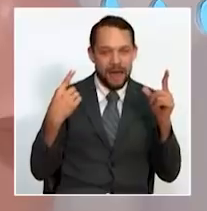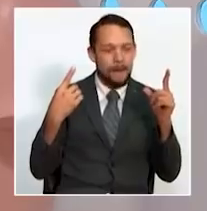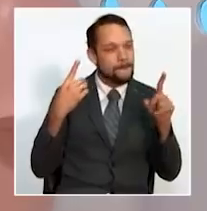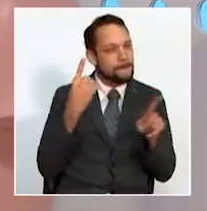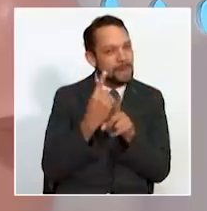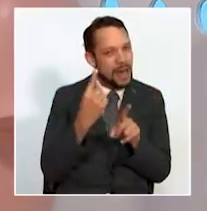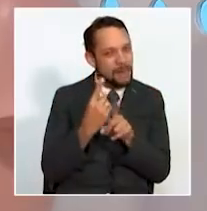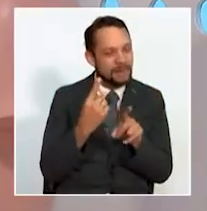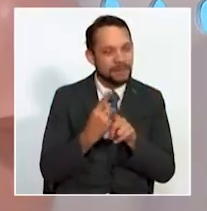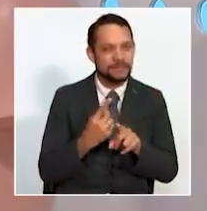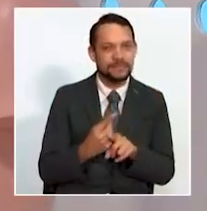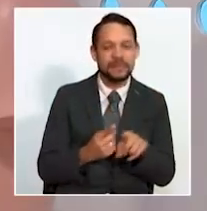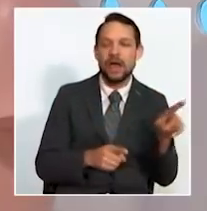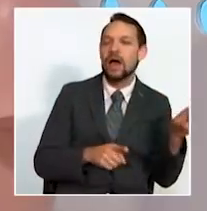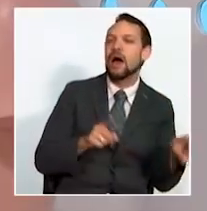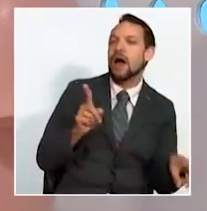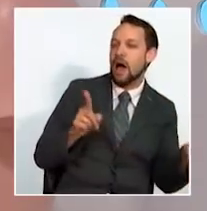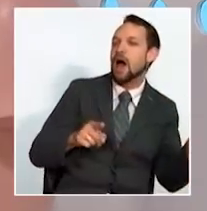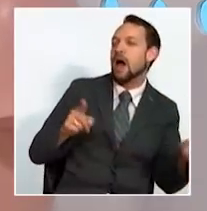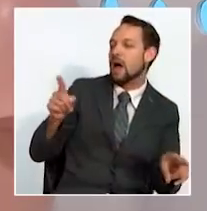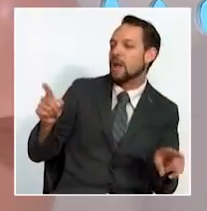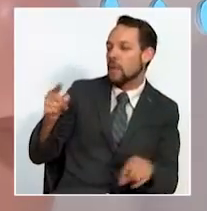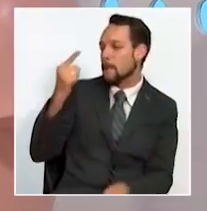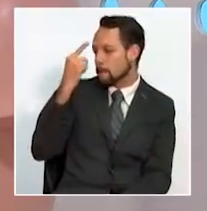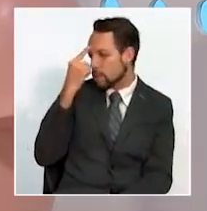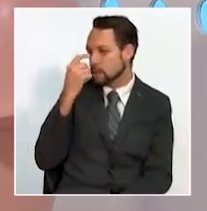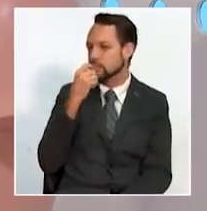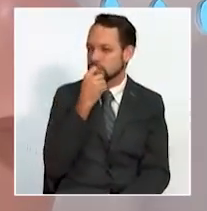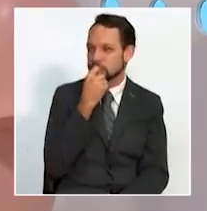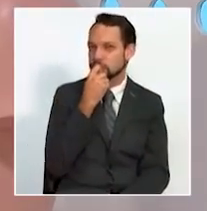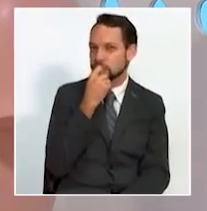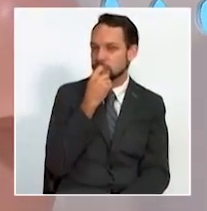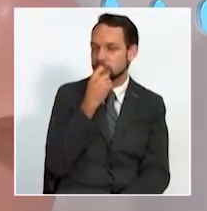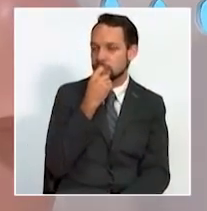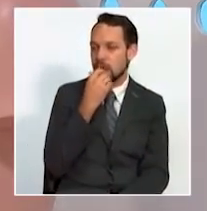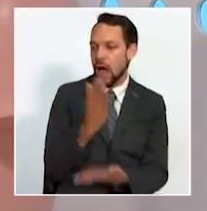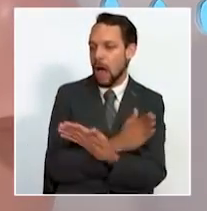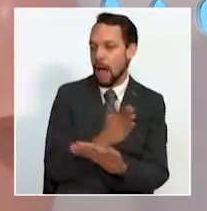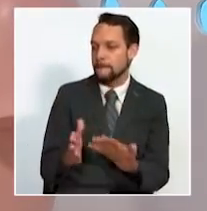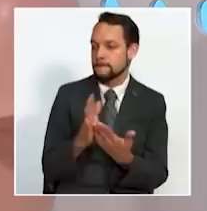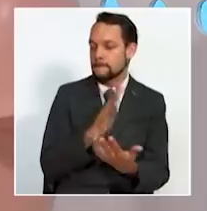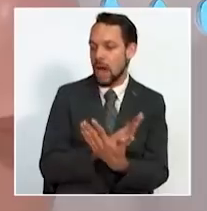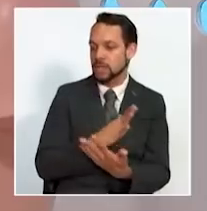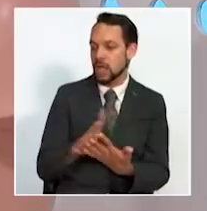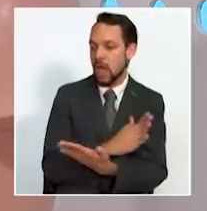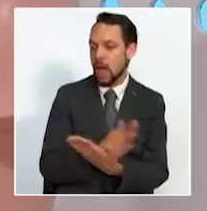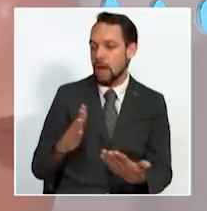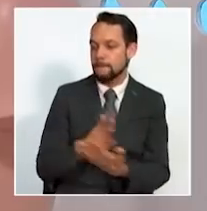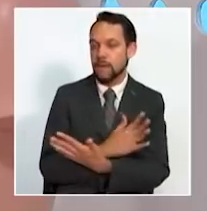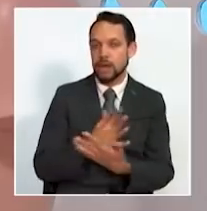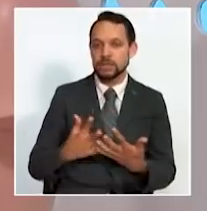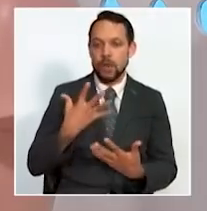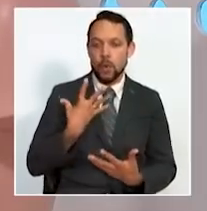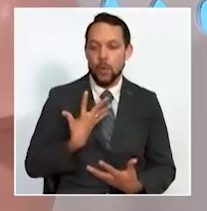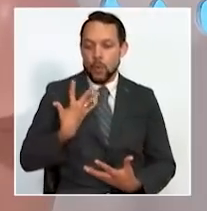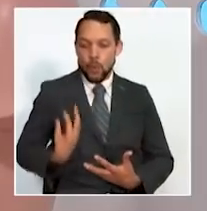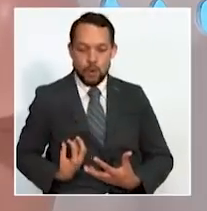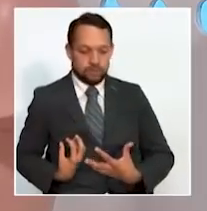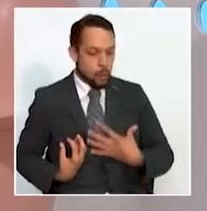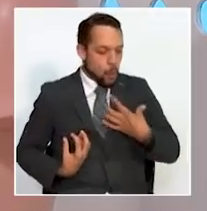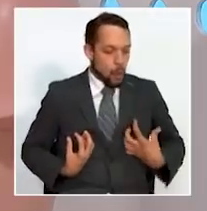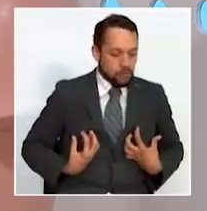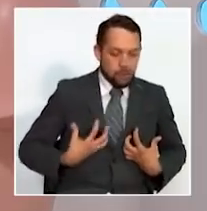que nosotros creemos que todo tiene que ser desarticulado y resulta que el sistema respiratorio, el sistema